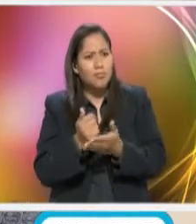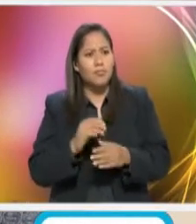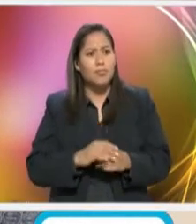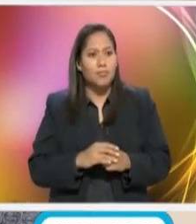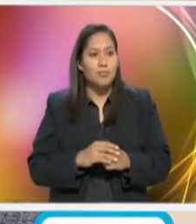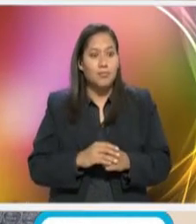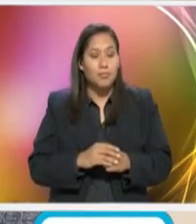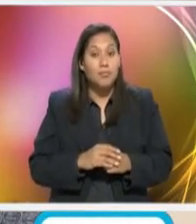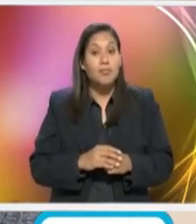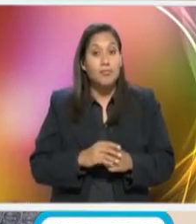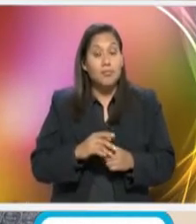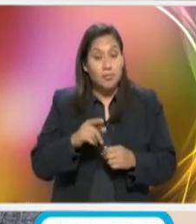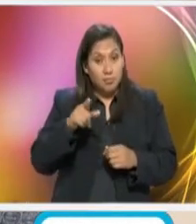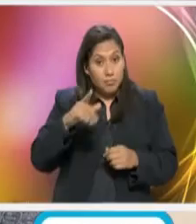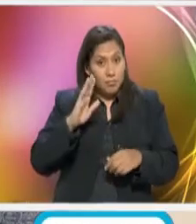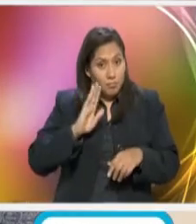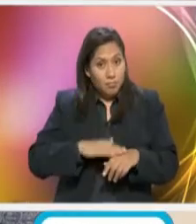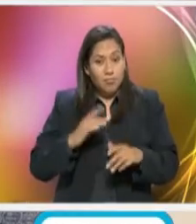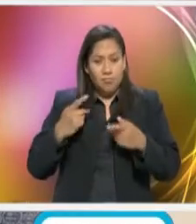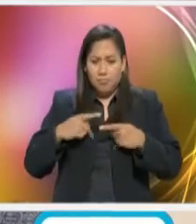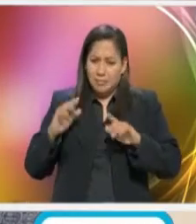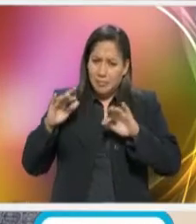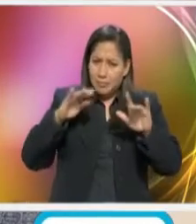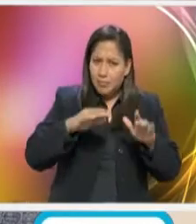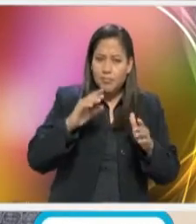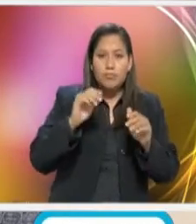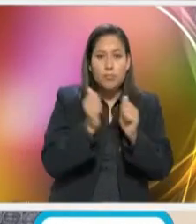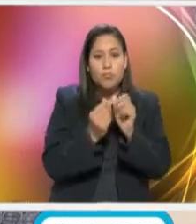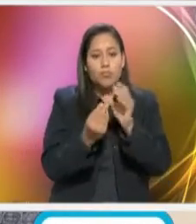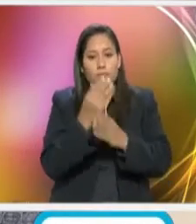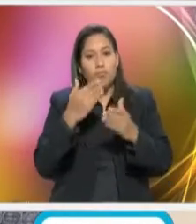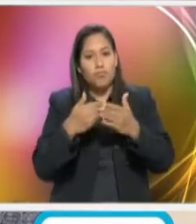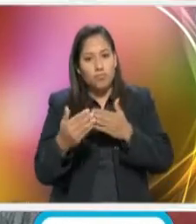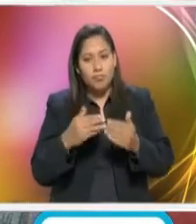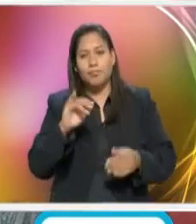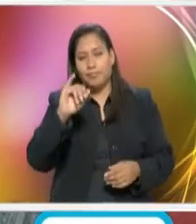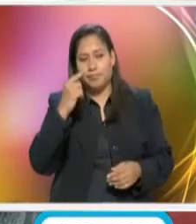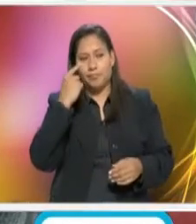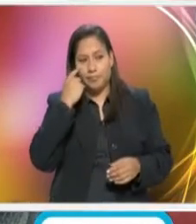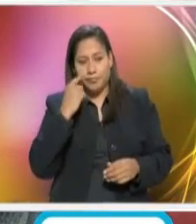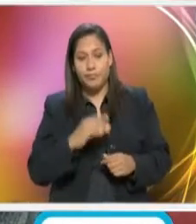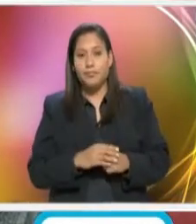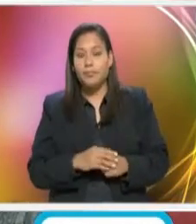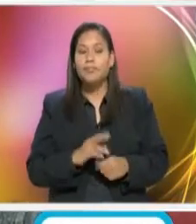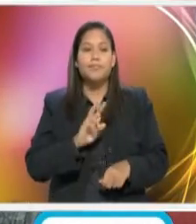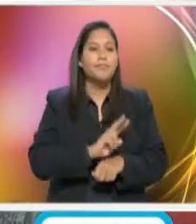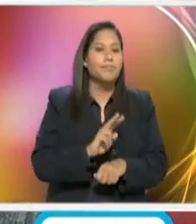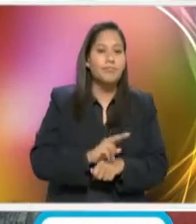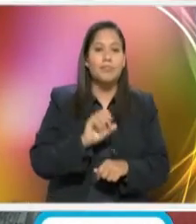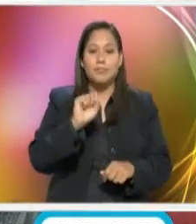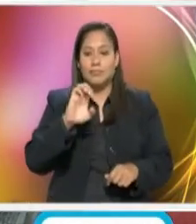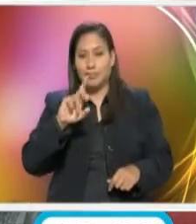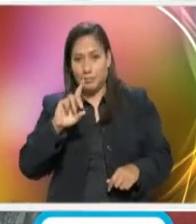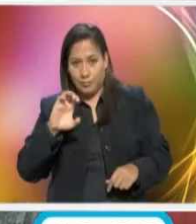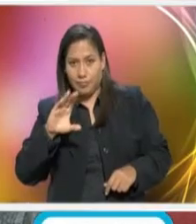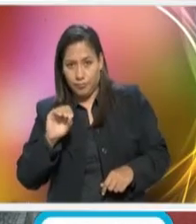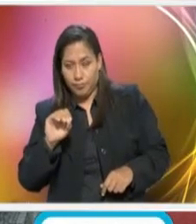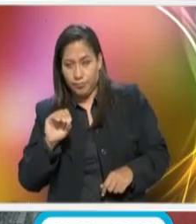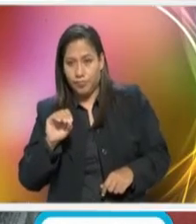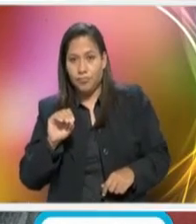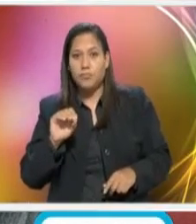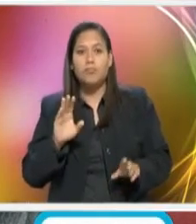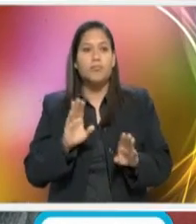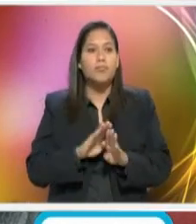ha ayudado a tener mucho más clientela a través de la tecnología. Sí, mira, estamos al tanto en la Secretaría de Desarrollo Económico de